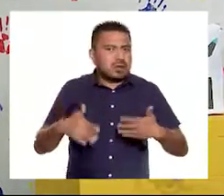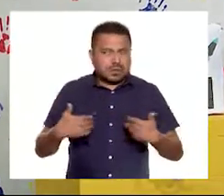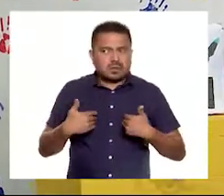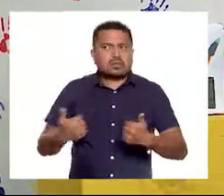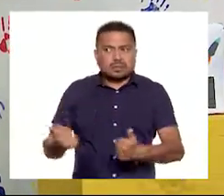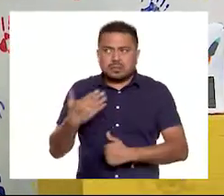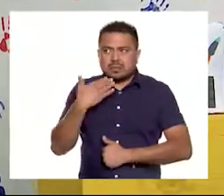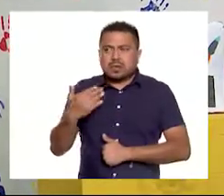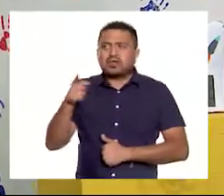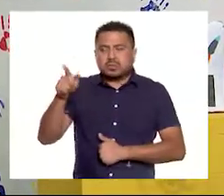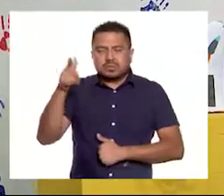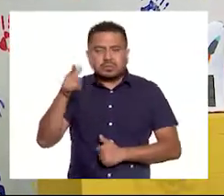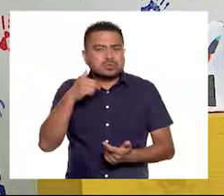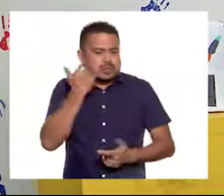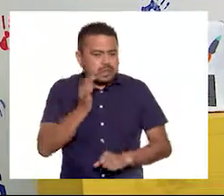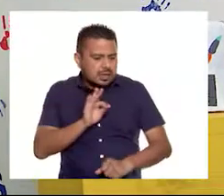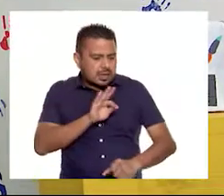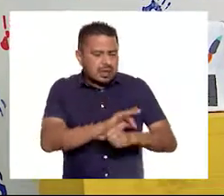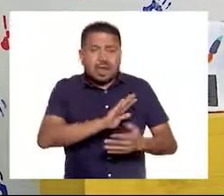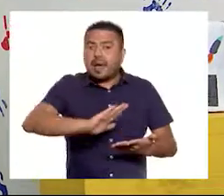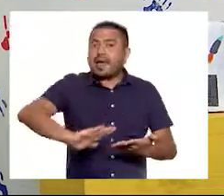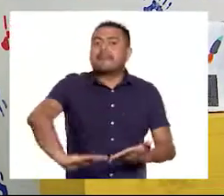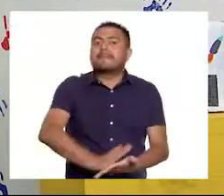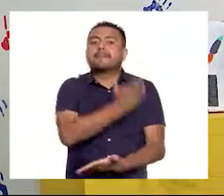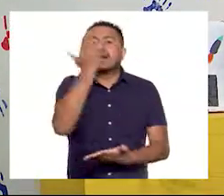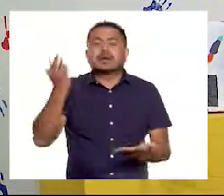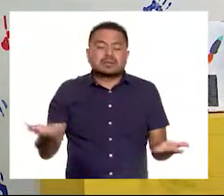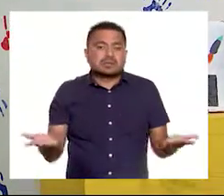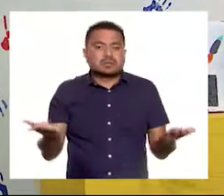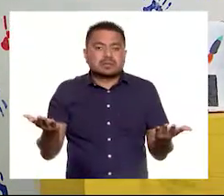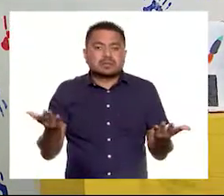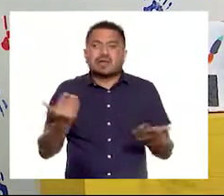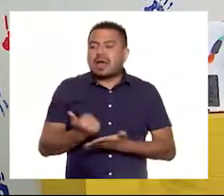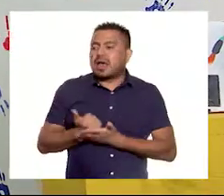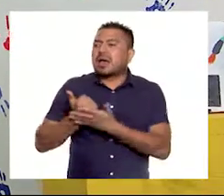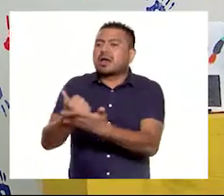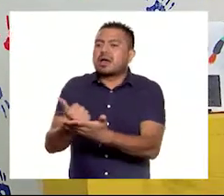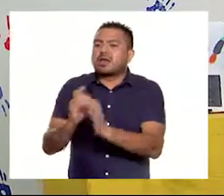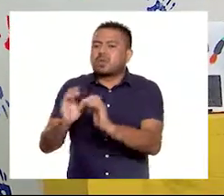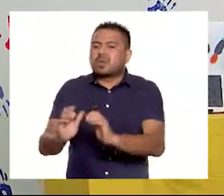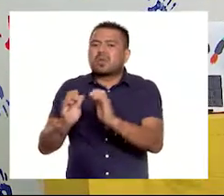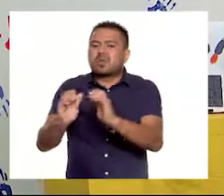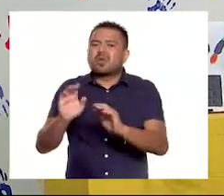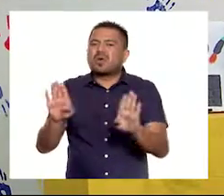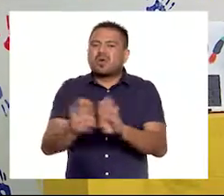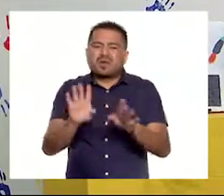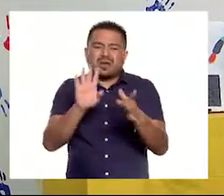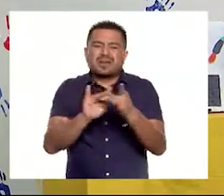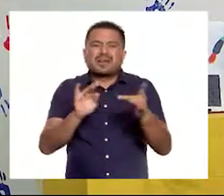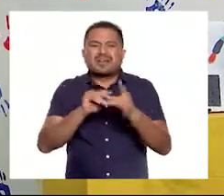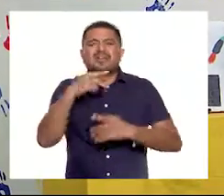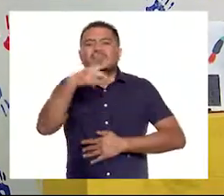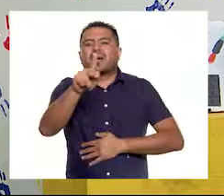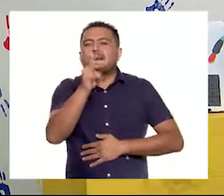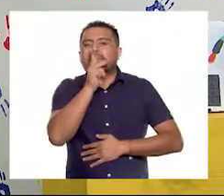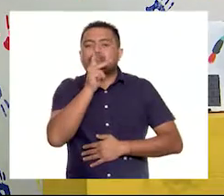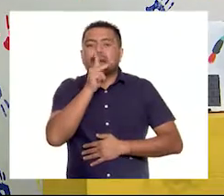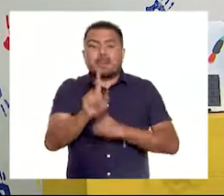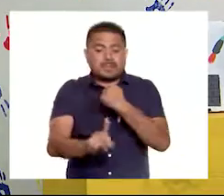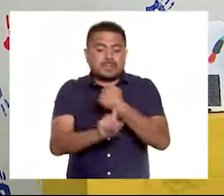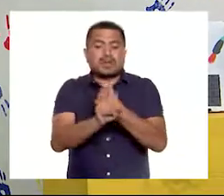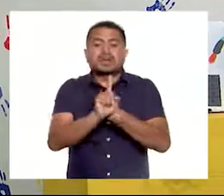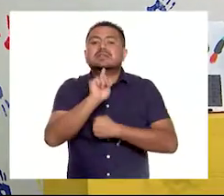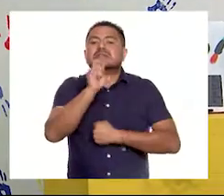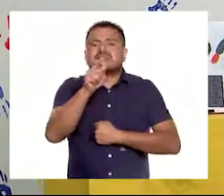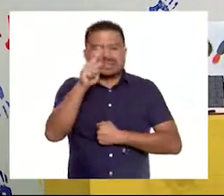entendible, porque tú solo quieres protegerlos y además, pues ayudar a cuidarlos, como te dijo tu papá. El problema